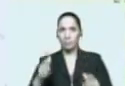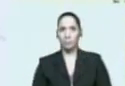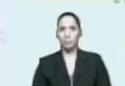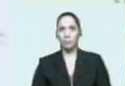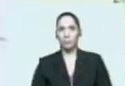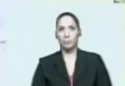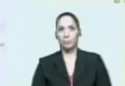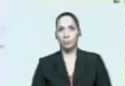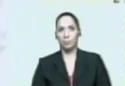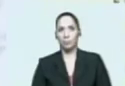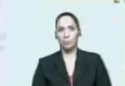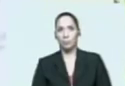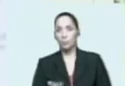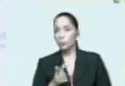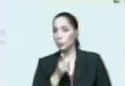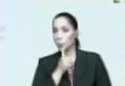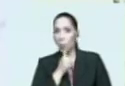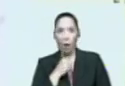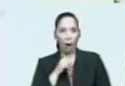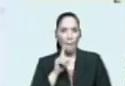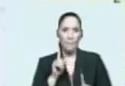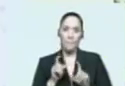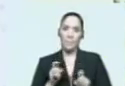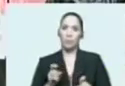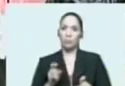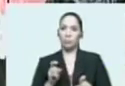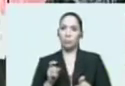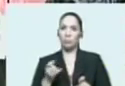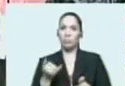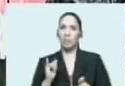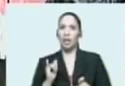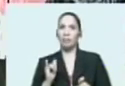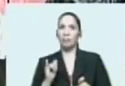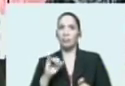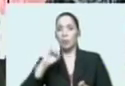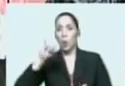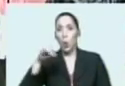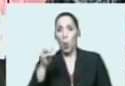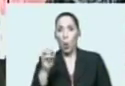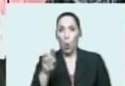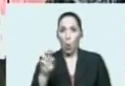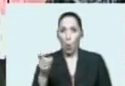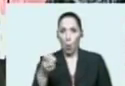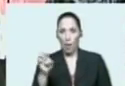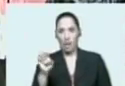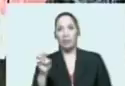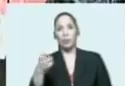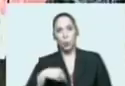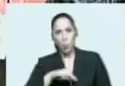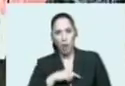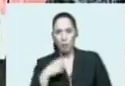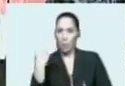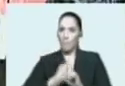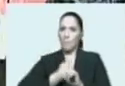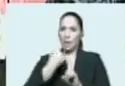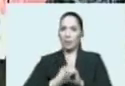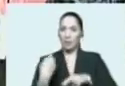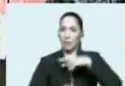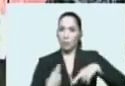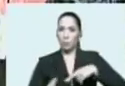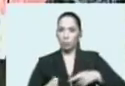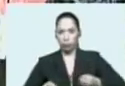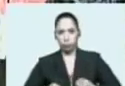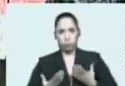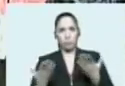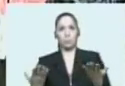cabe duda que estos ríos tienen un afluente muy importante en jorge rodríguez y en los combatientes revolucionarios que dieron su